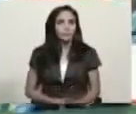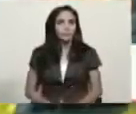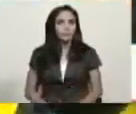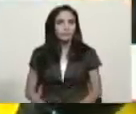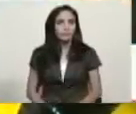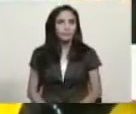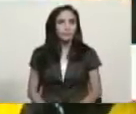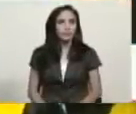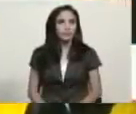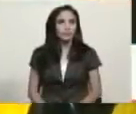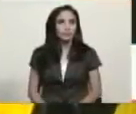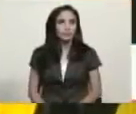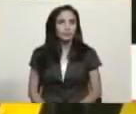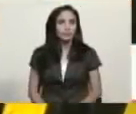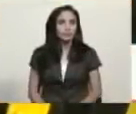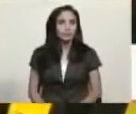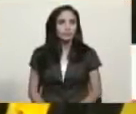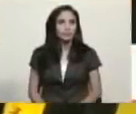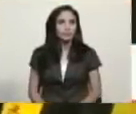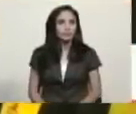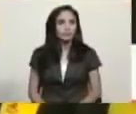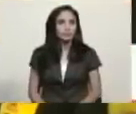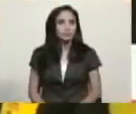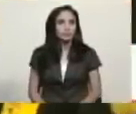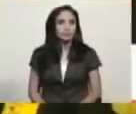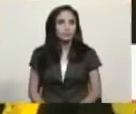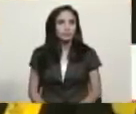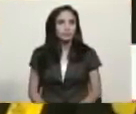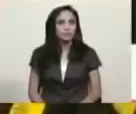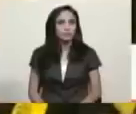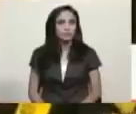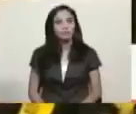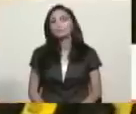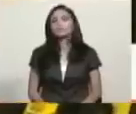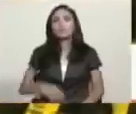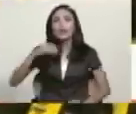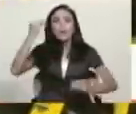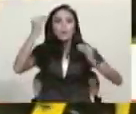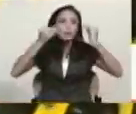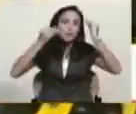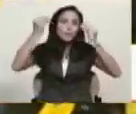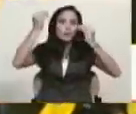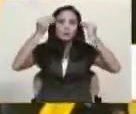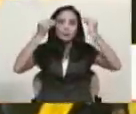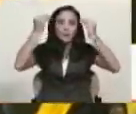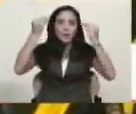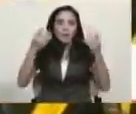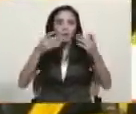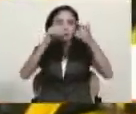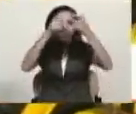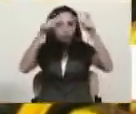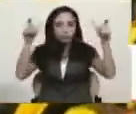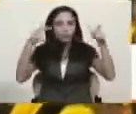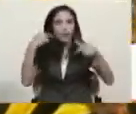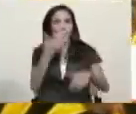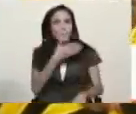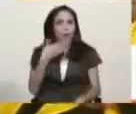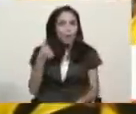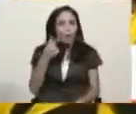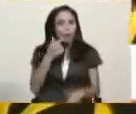Aristóbulo, Delcy. Pensar en grande, mejorar las